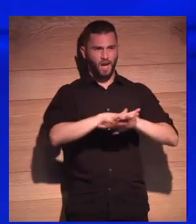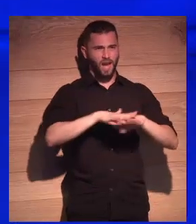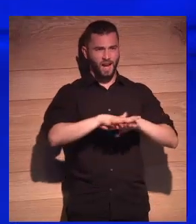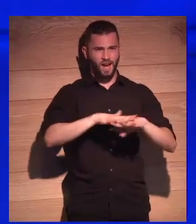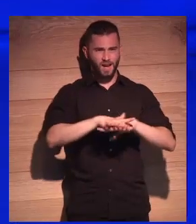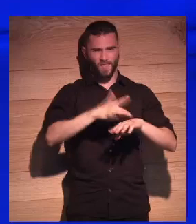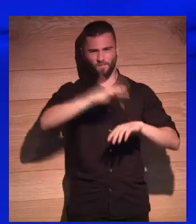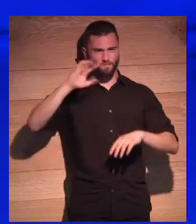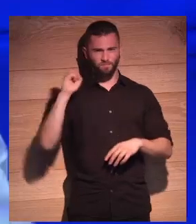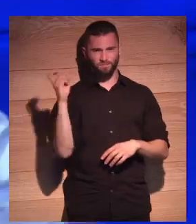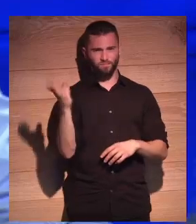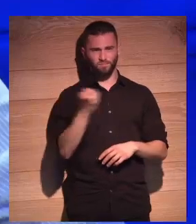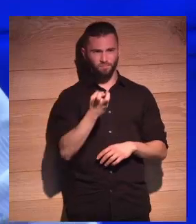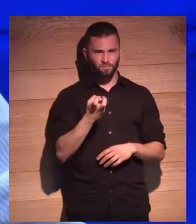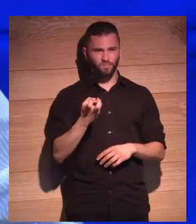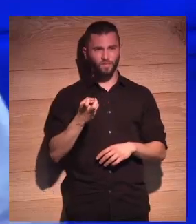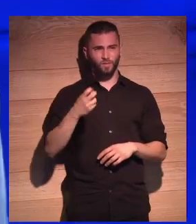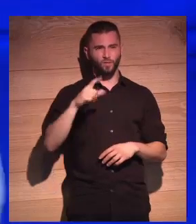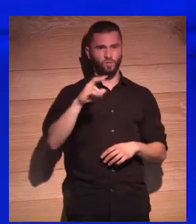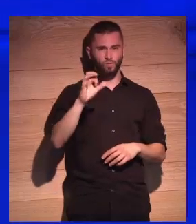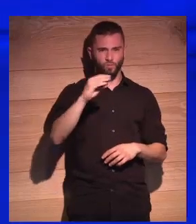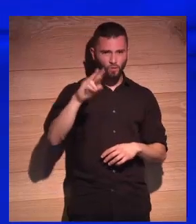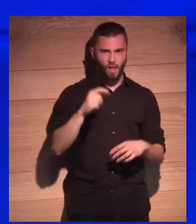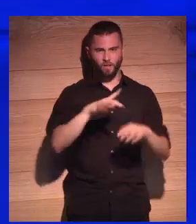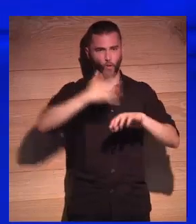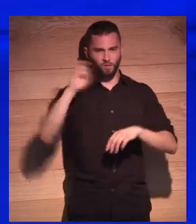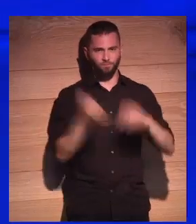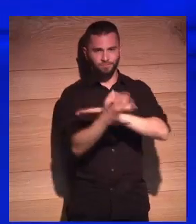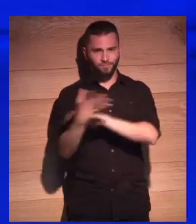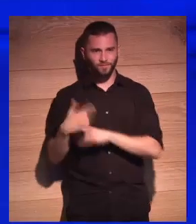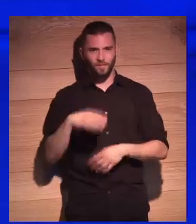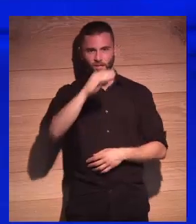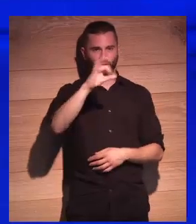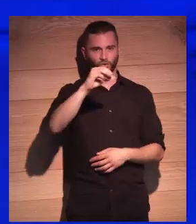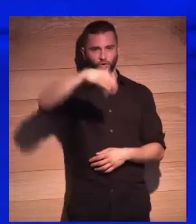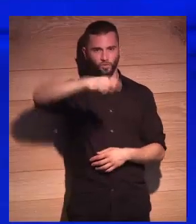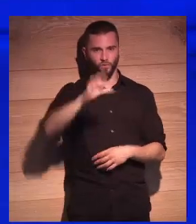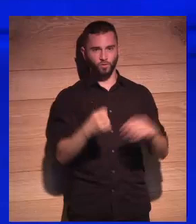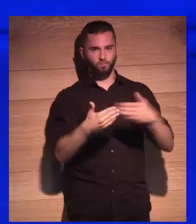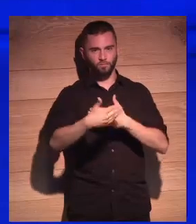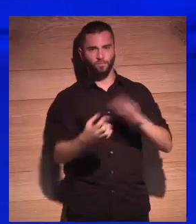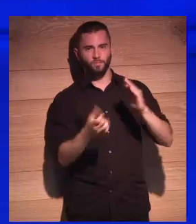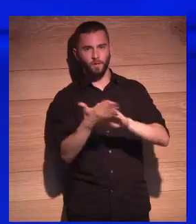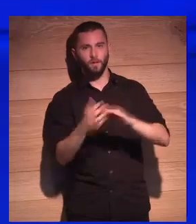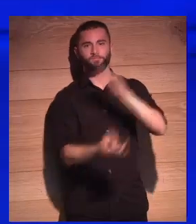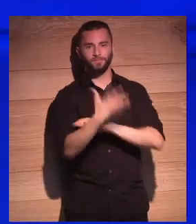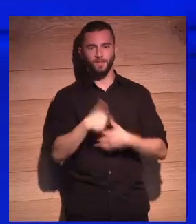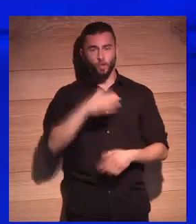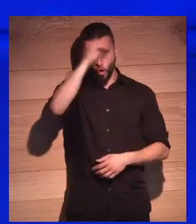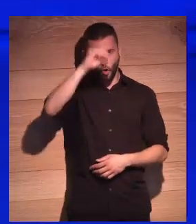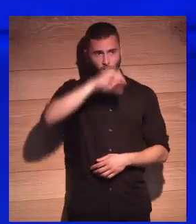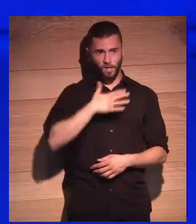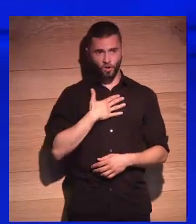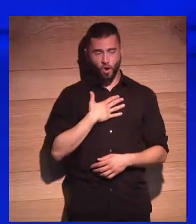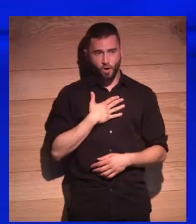con los dispositivos standalone, el Oculus Quest que salió hace poco, el Cosmos que sale dentro de poco también. Yo creo que es, por lo menos mi opinión, esto es